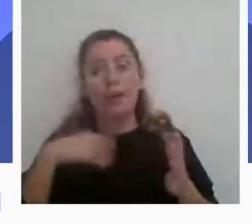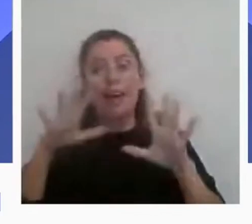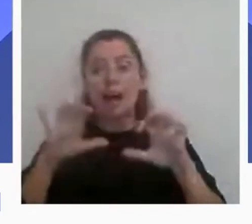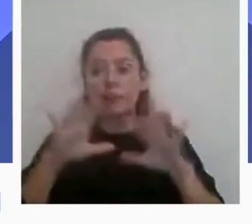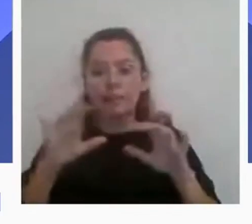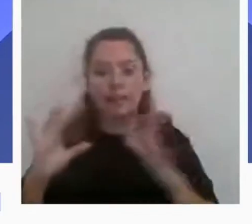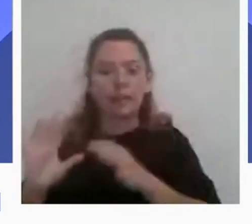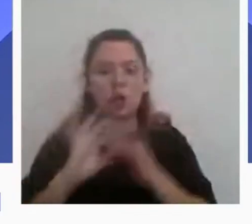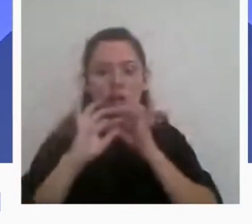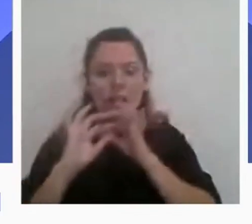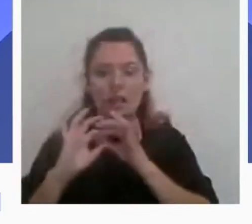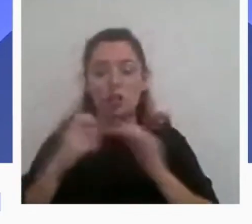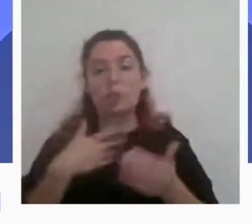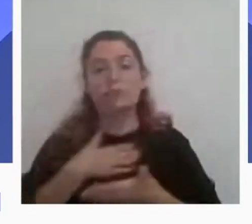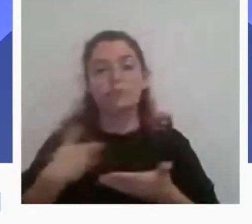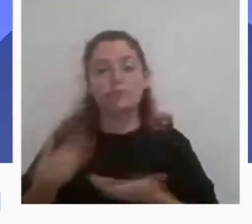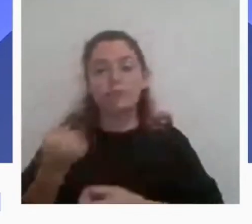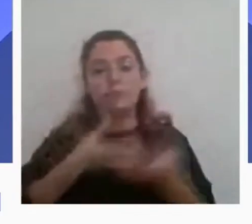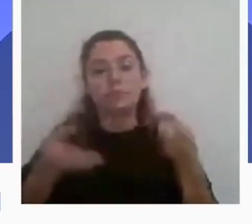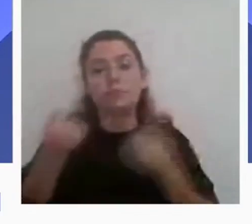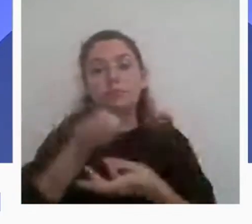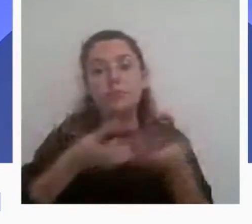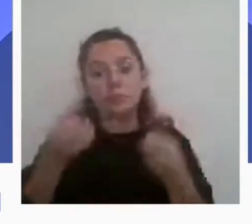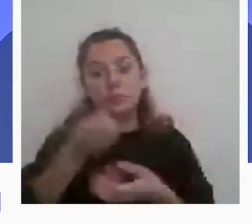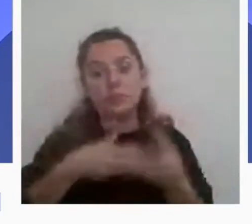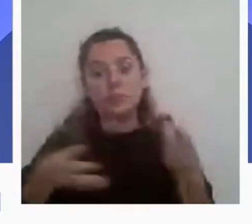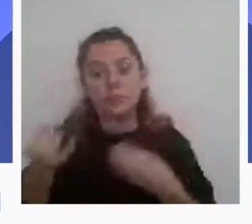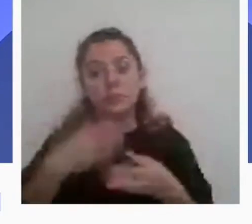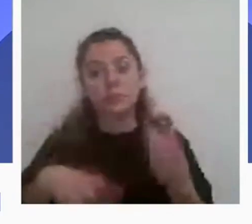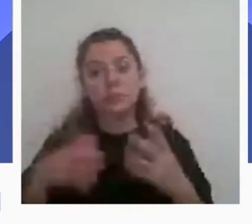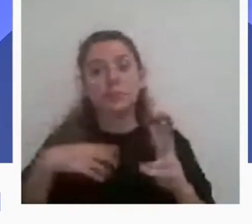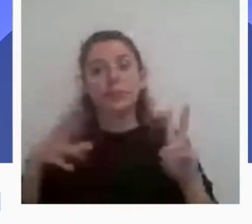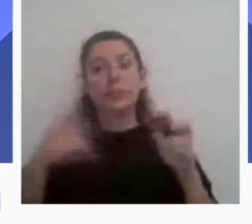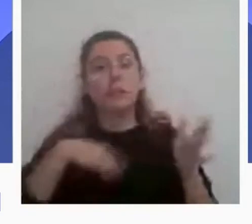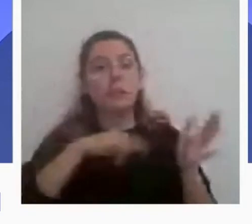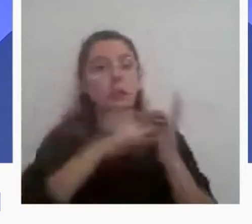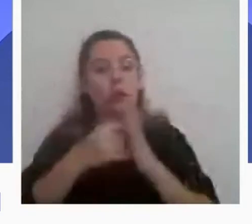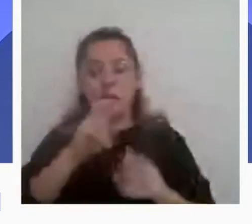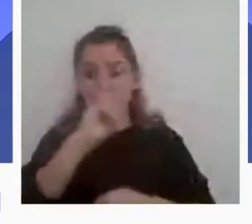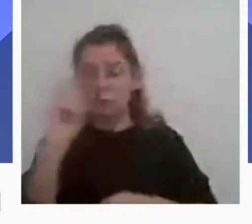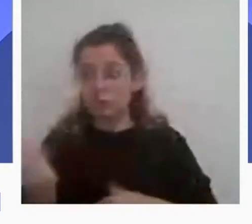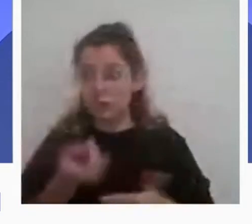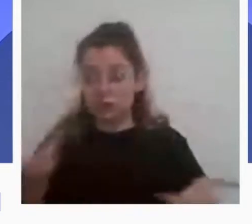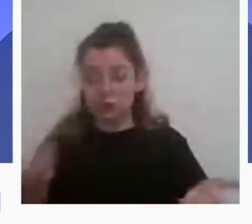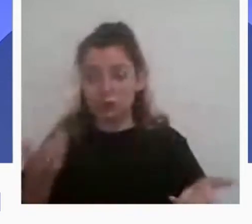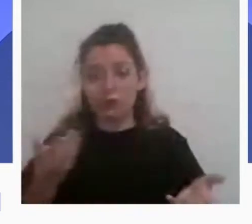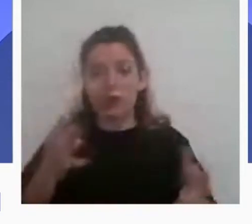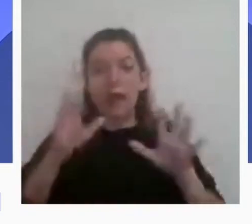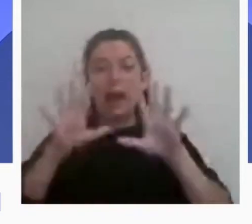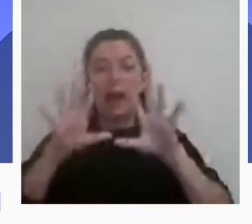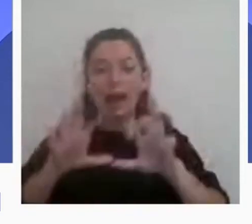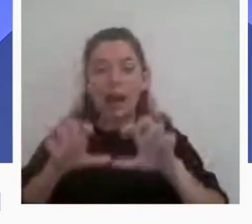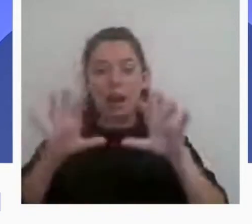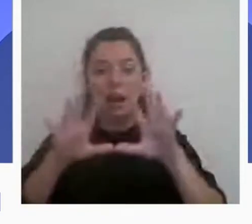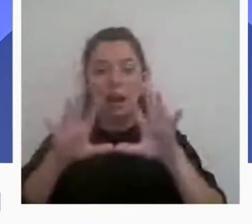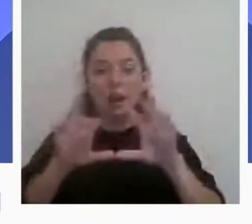que conversemos, que también podáis intercambiar, si os apetece comentar algo de los proyectos del resto. El aprendizaje me lleva